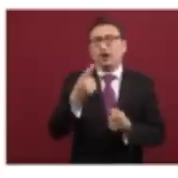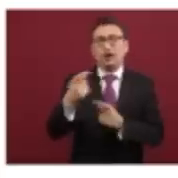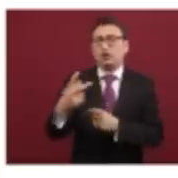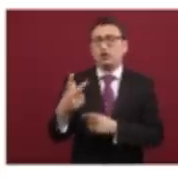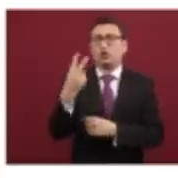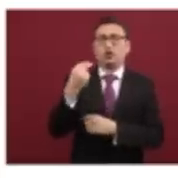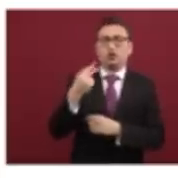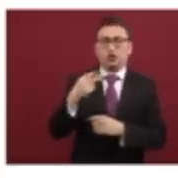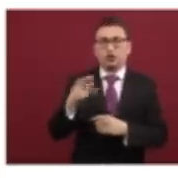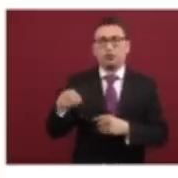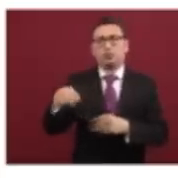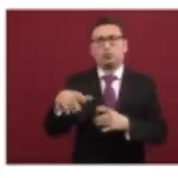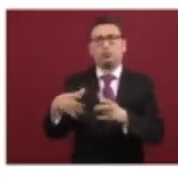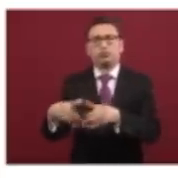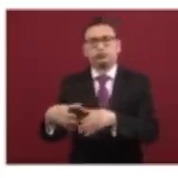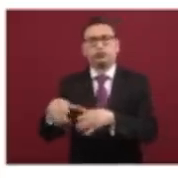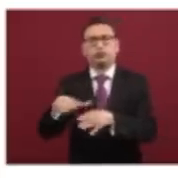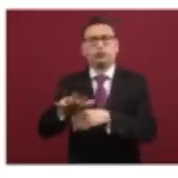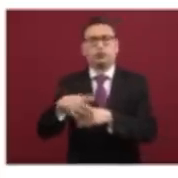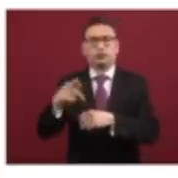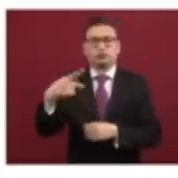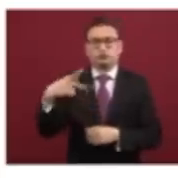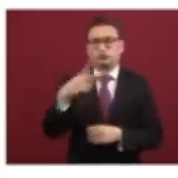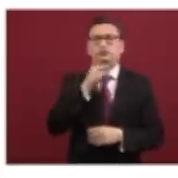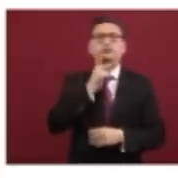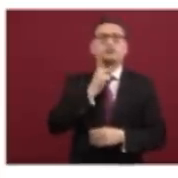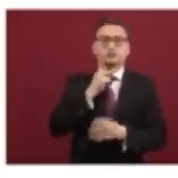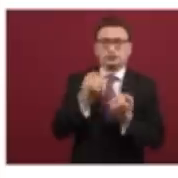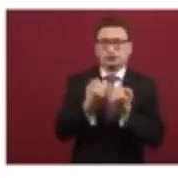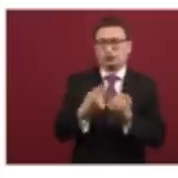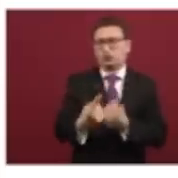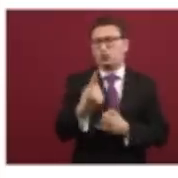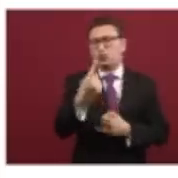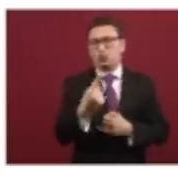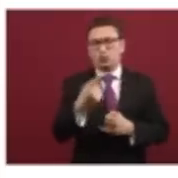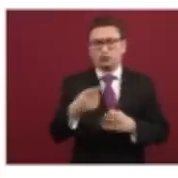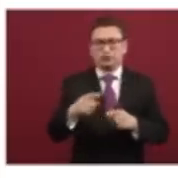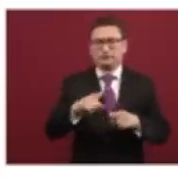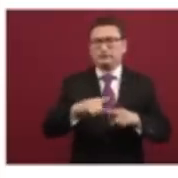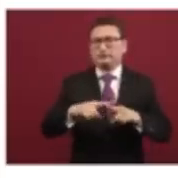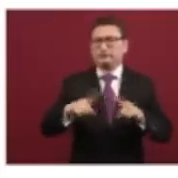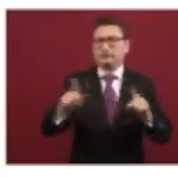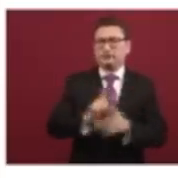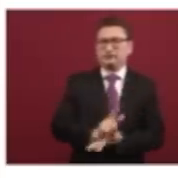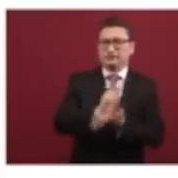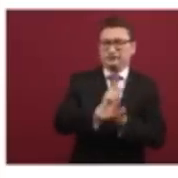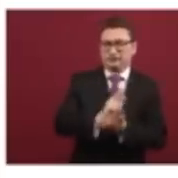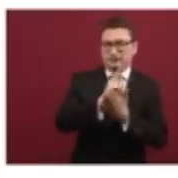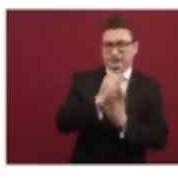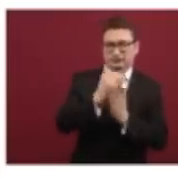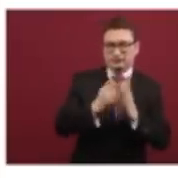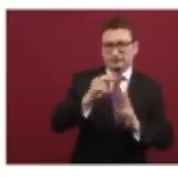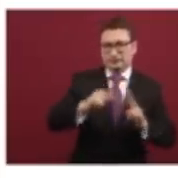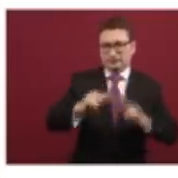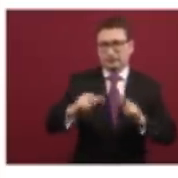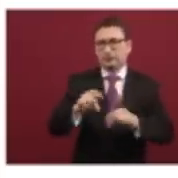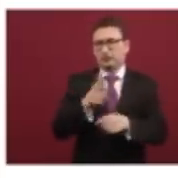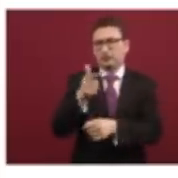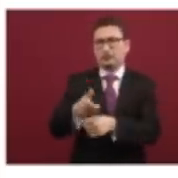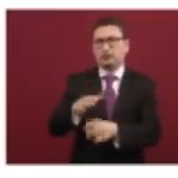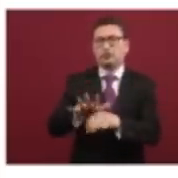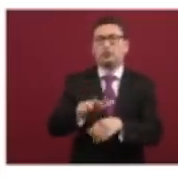verificación eran franquiciatarios de Pemex, y la gasolinera que salió con la mayor diferencia de litro a litro es una